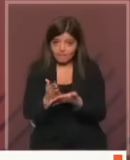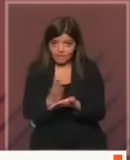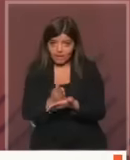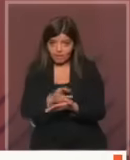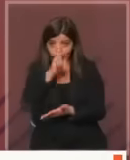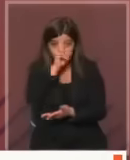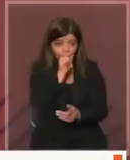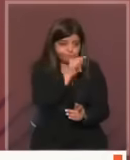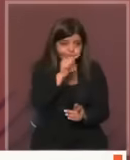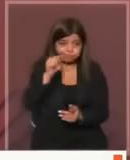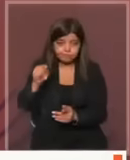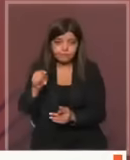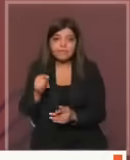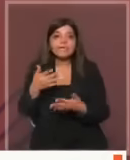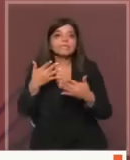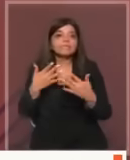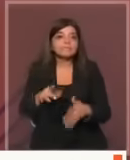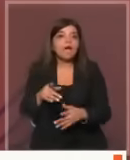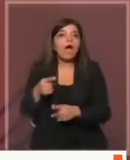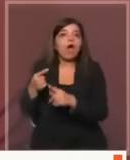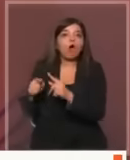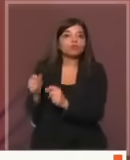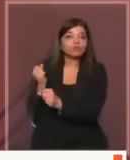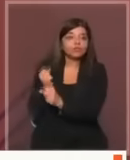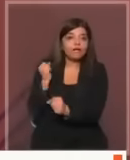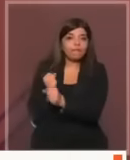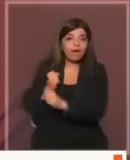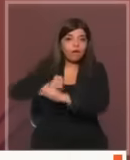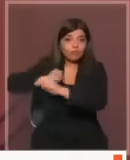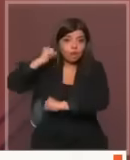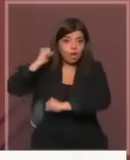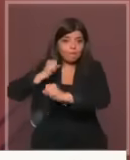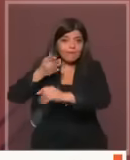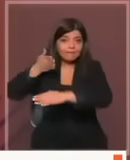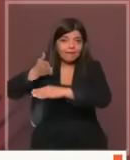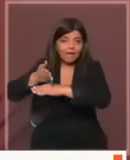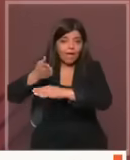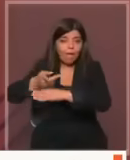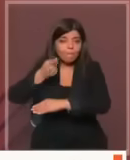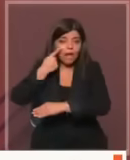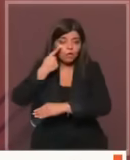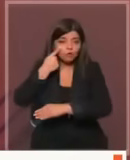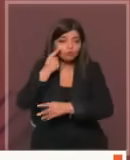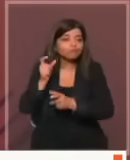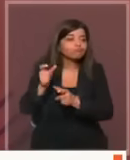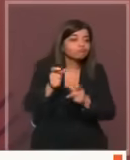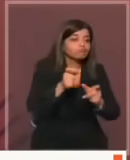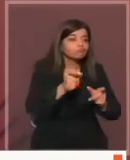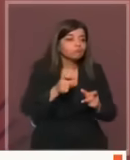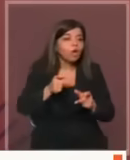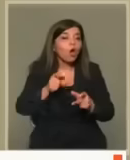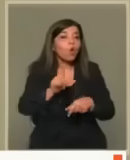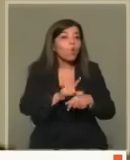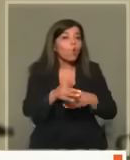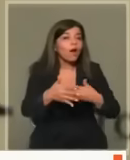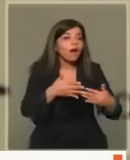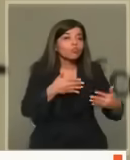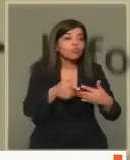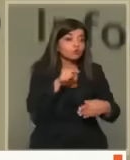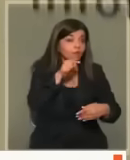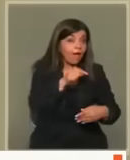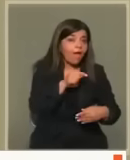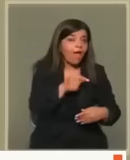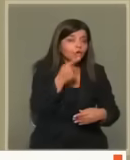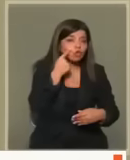también ya tenían reclutado a un trabajador en la empresa de Basualto para conocer todo el sitio donde operarían. Quien